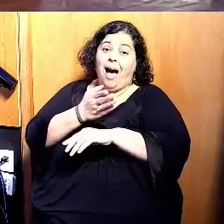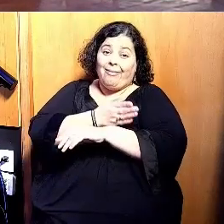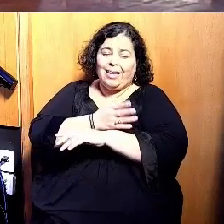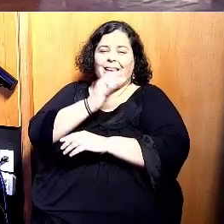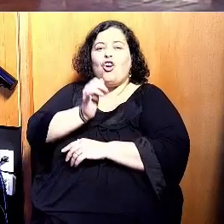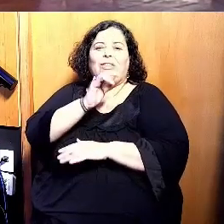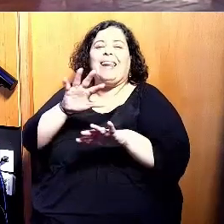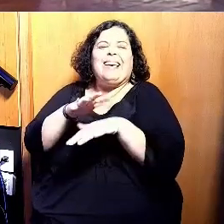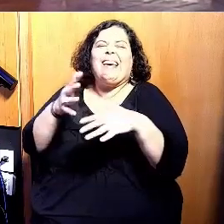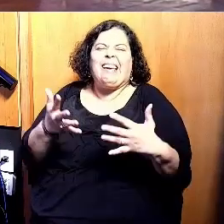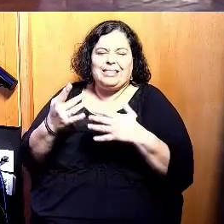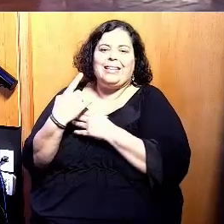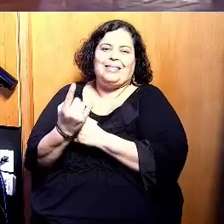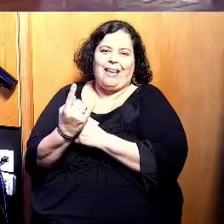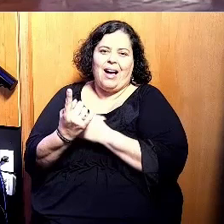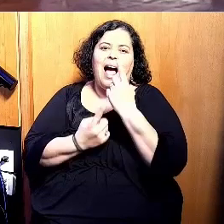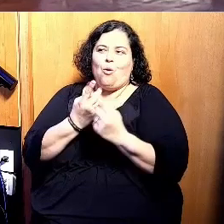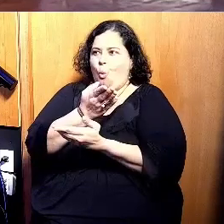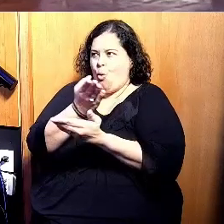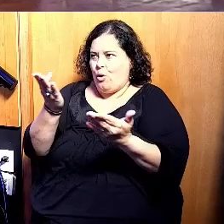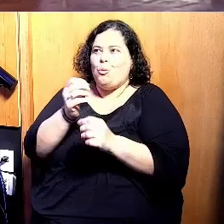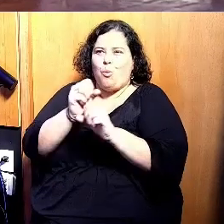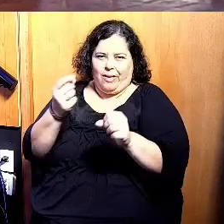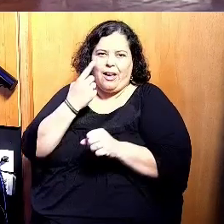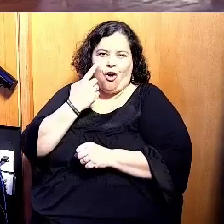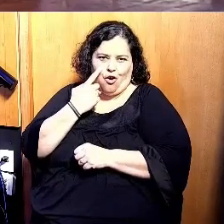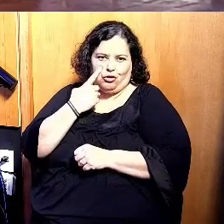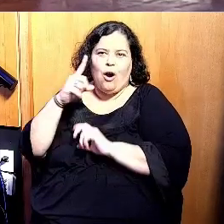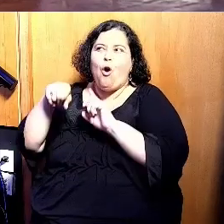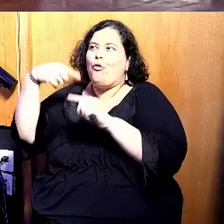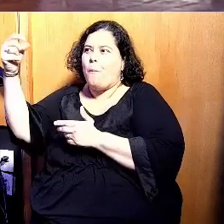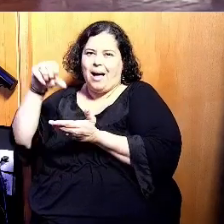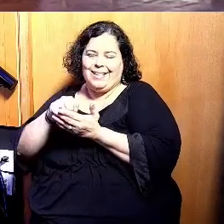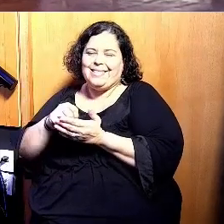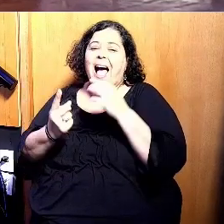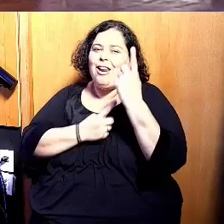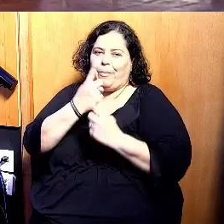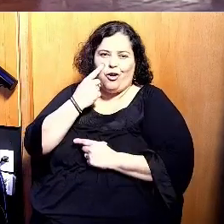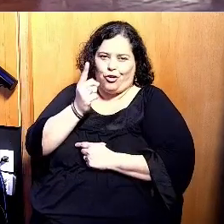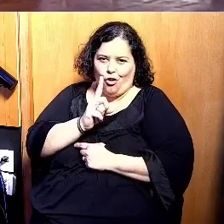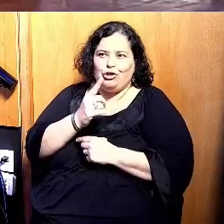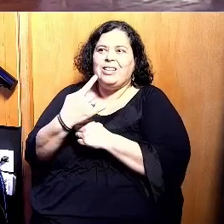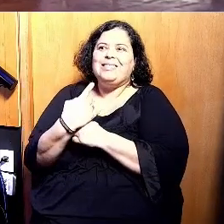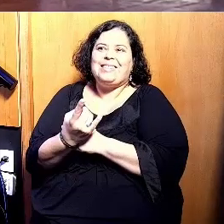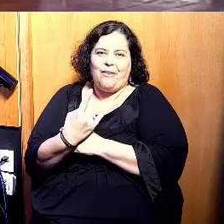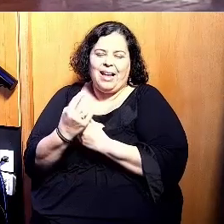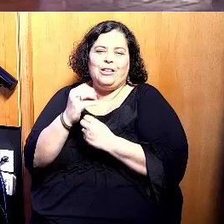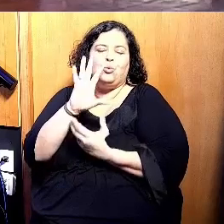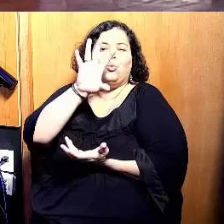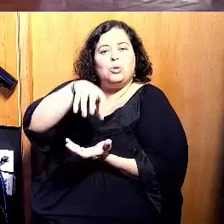es Ceibal. Quizás muchos de ustedes que son de fuera de Uruguay no conocen. Ceibal es el Centro de